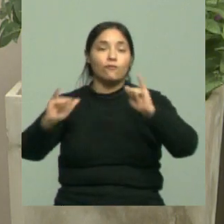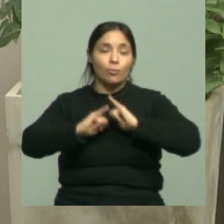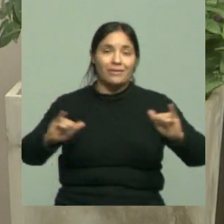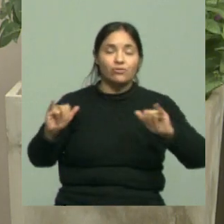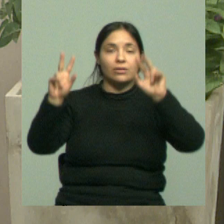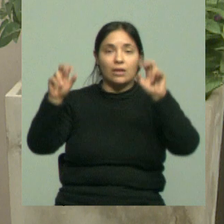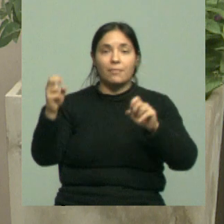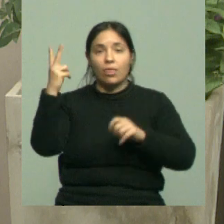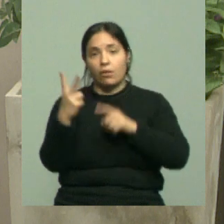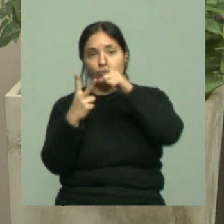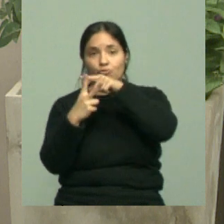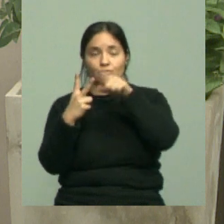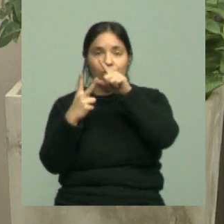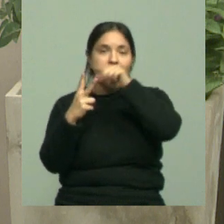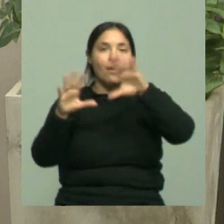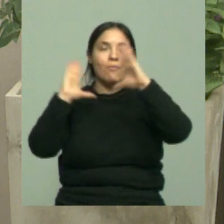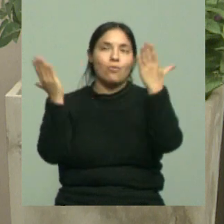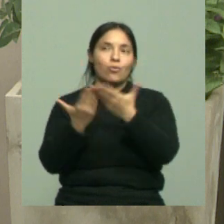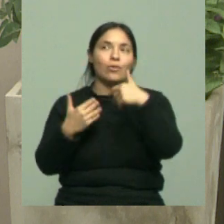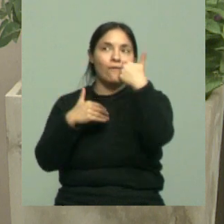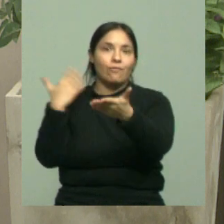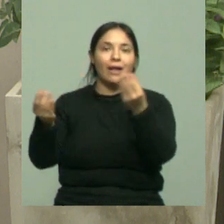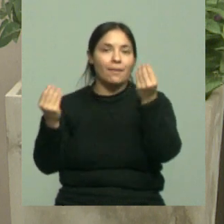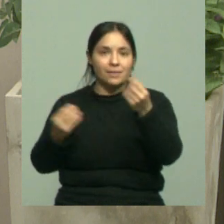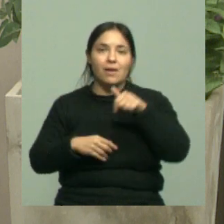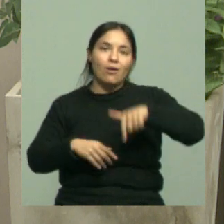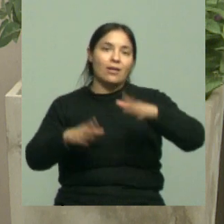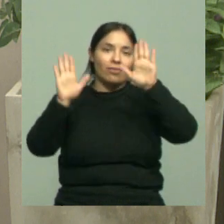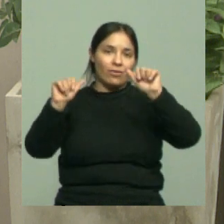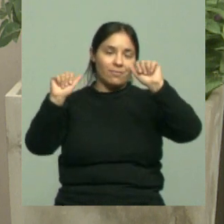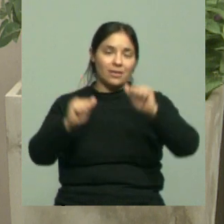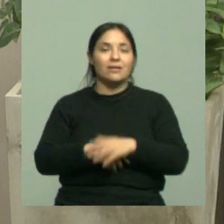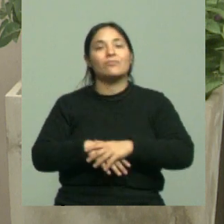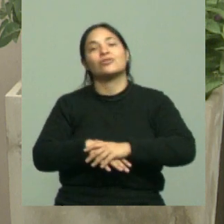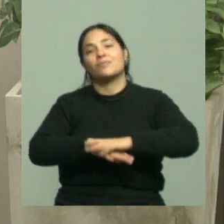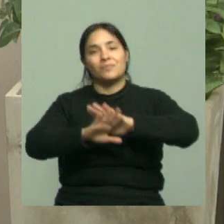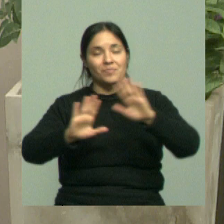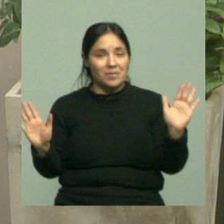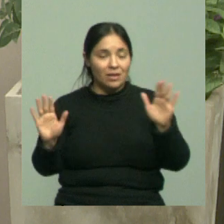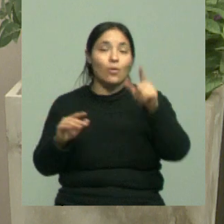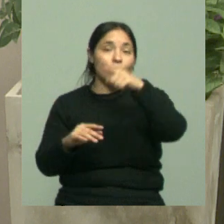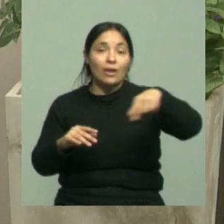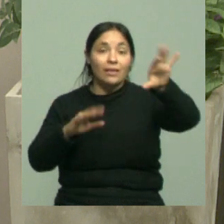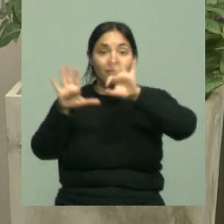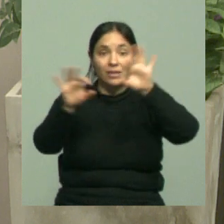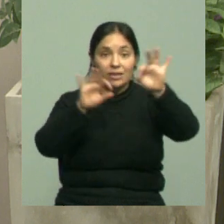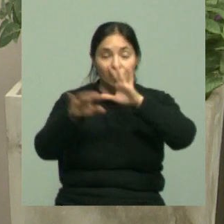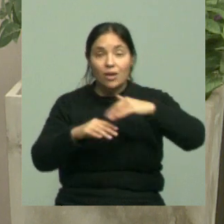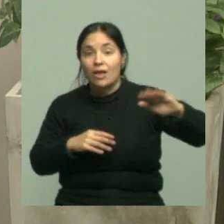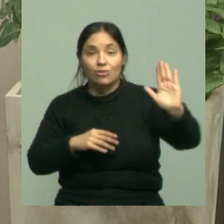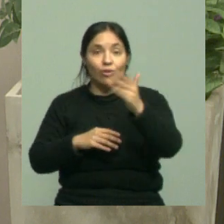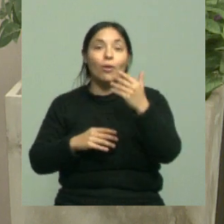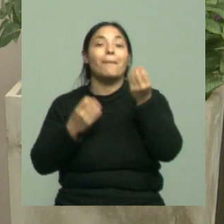días relacionados con el panorama internacional. Nos despedimos, no queda más tiempo, solamente la invitación para ustedes, por supuesto, para que